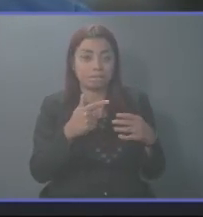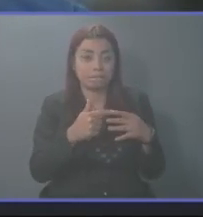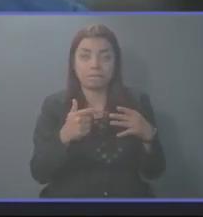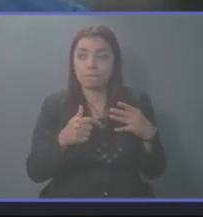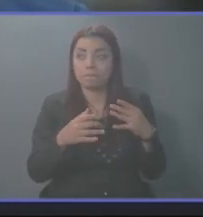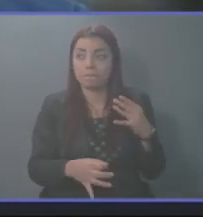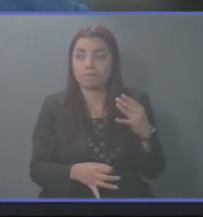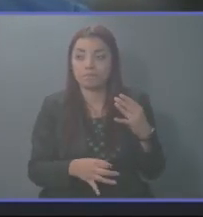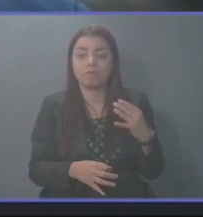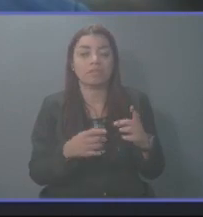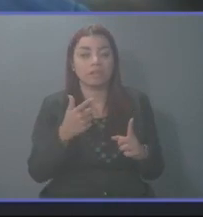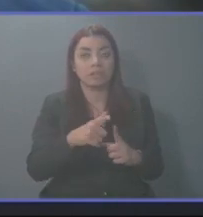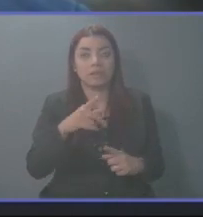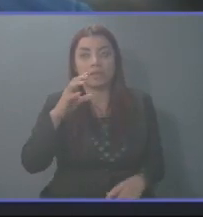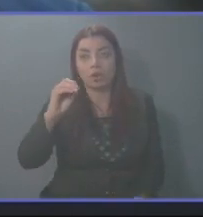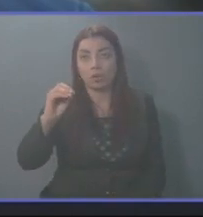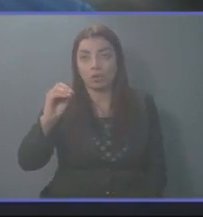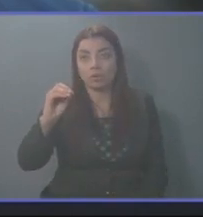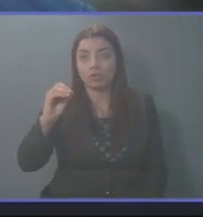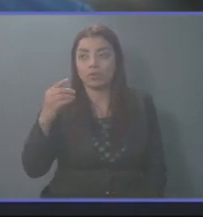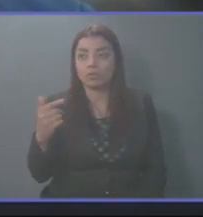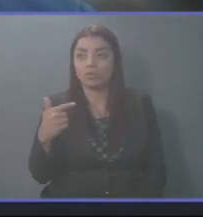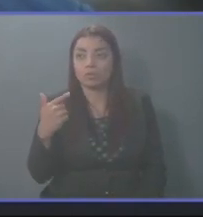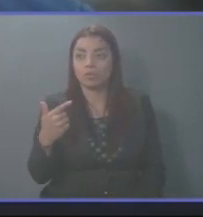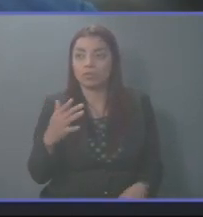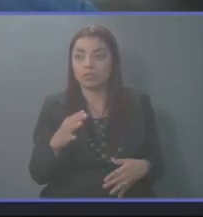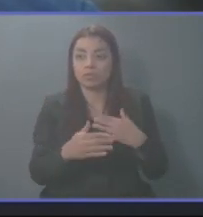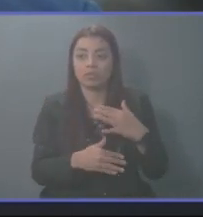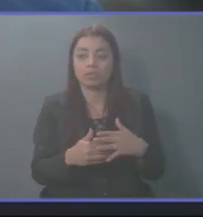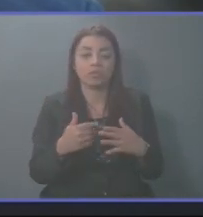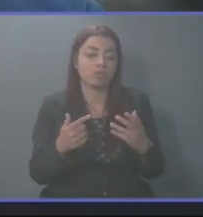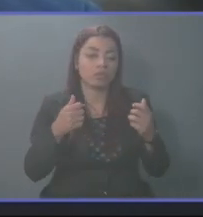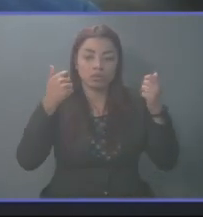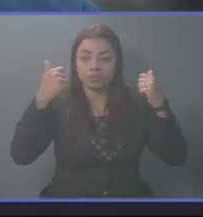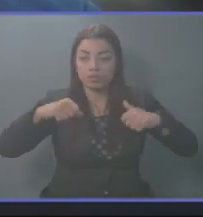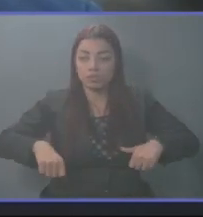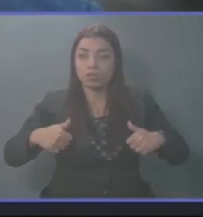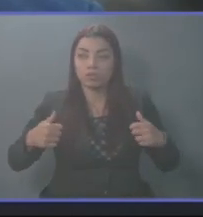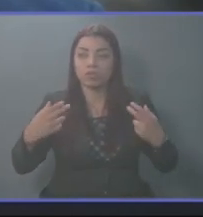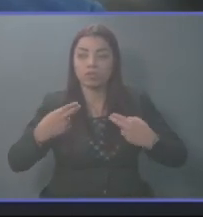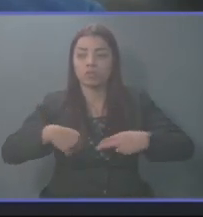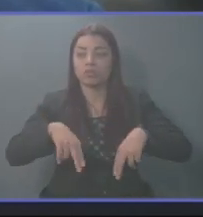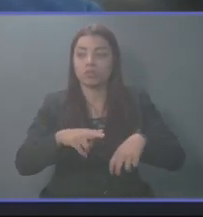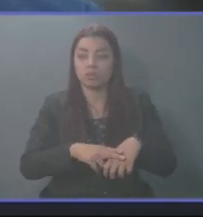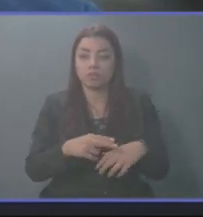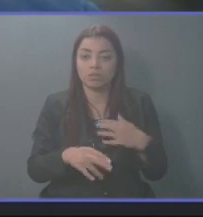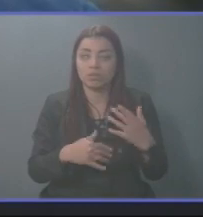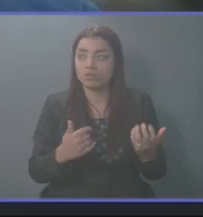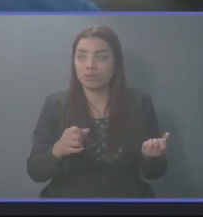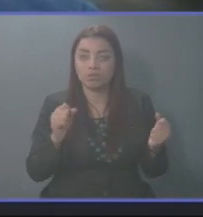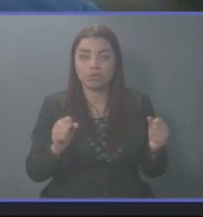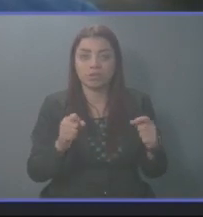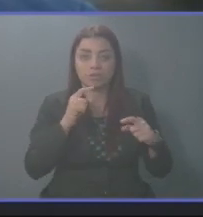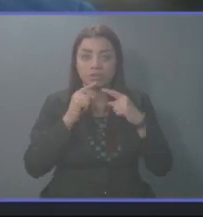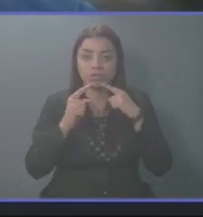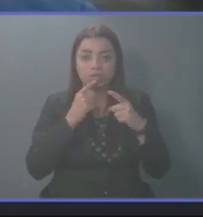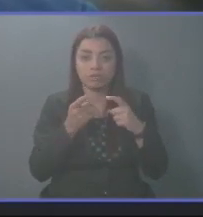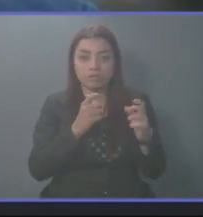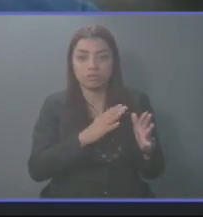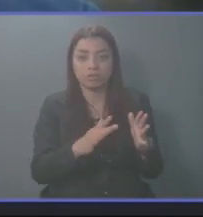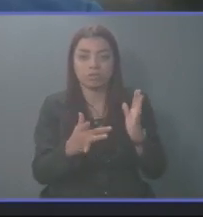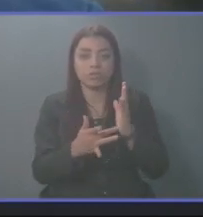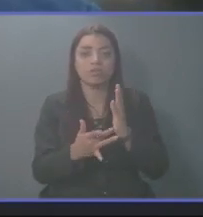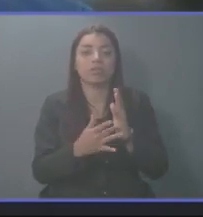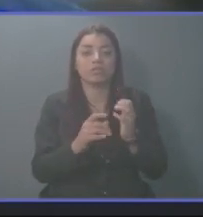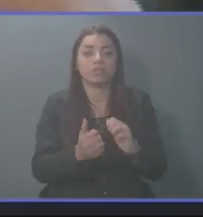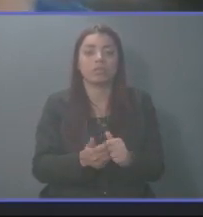ley. Literal O. Emitir acuerdos a efecto de normalizar el funcionamiento administrativo, técnico y